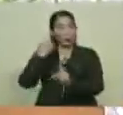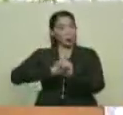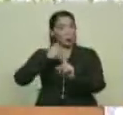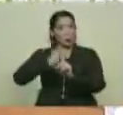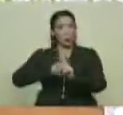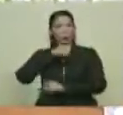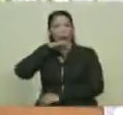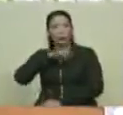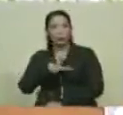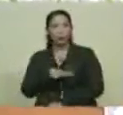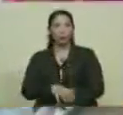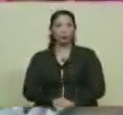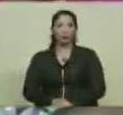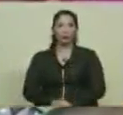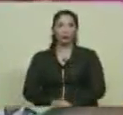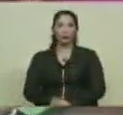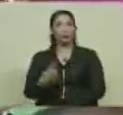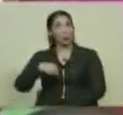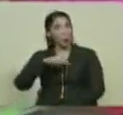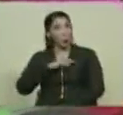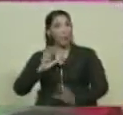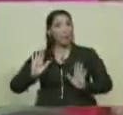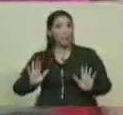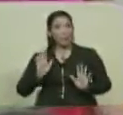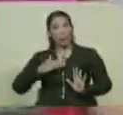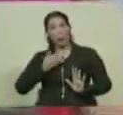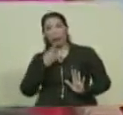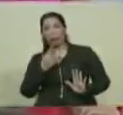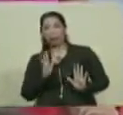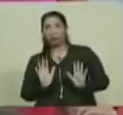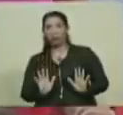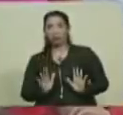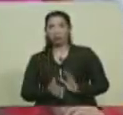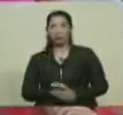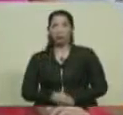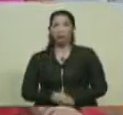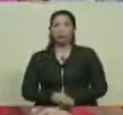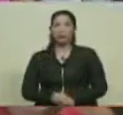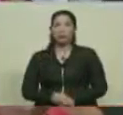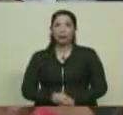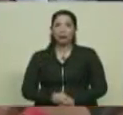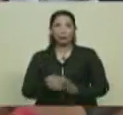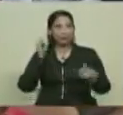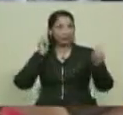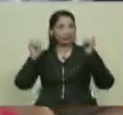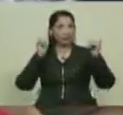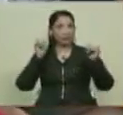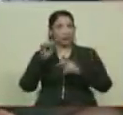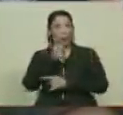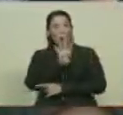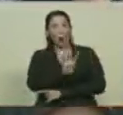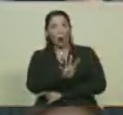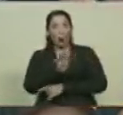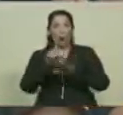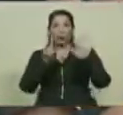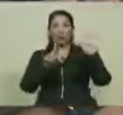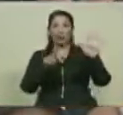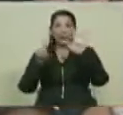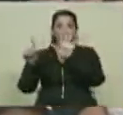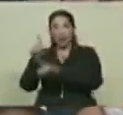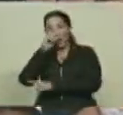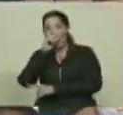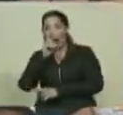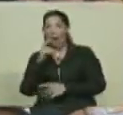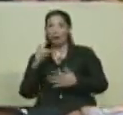histórica. Porque nosotros pudiéramos decir hoy que estamos celebrando 466 años,